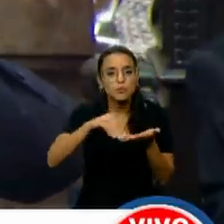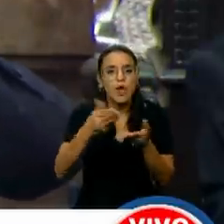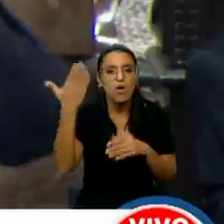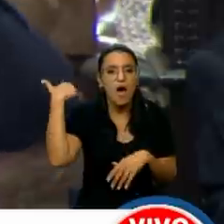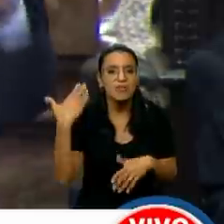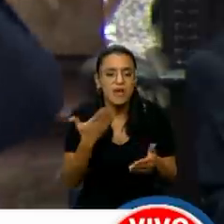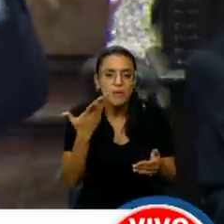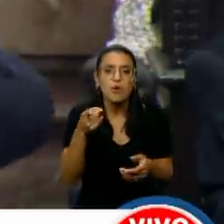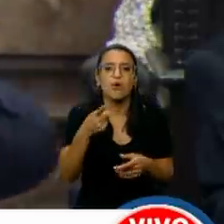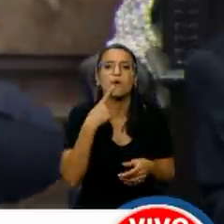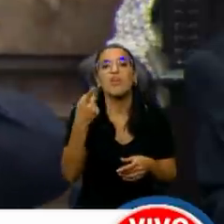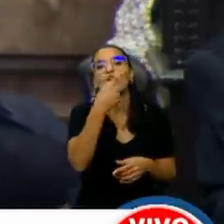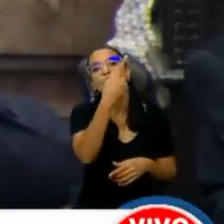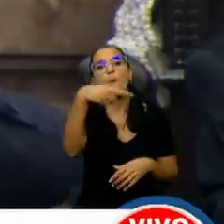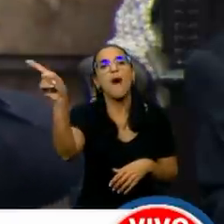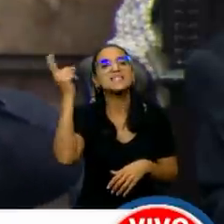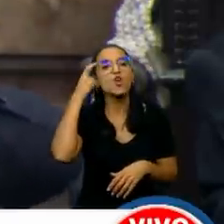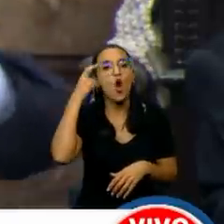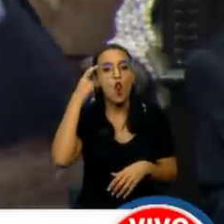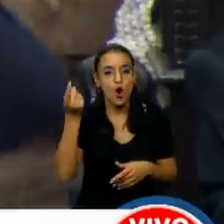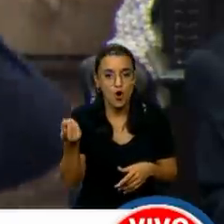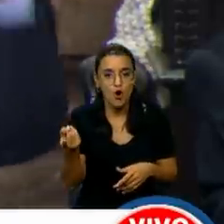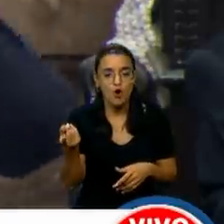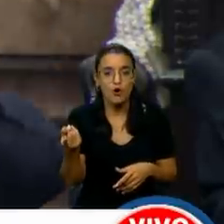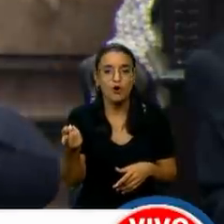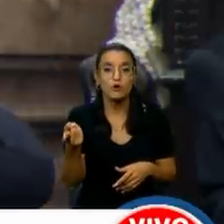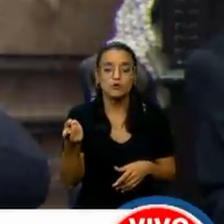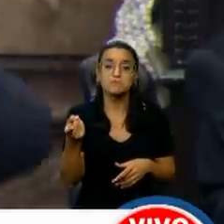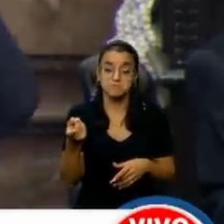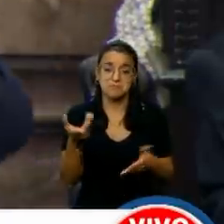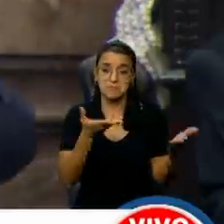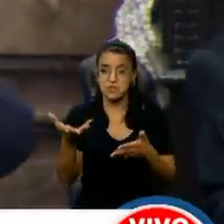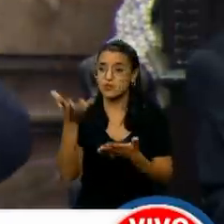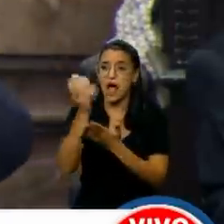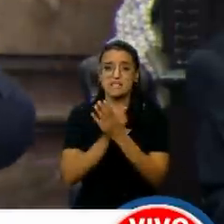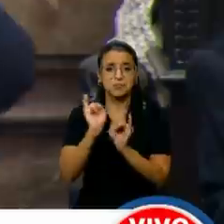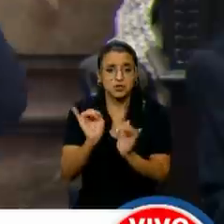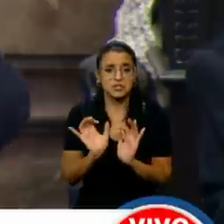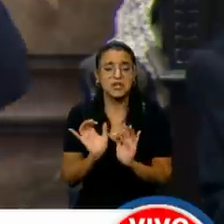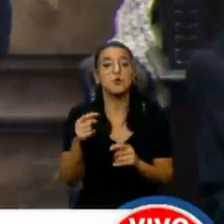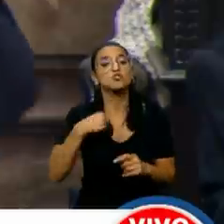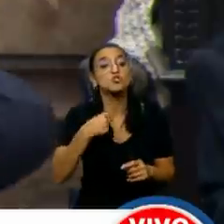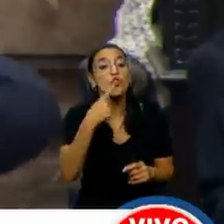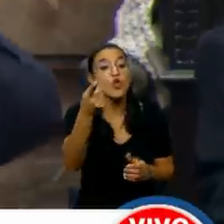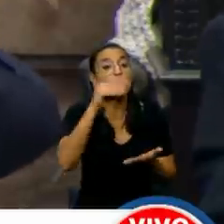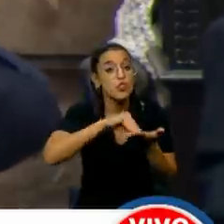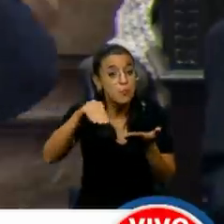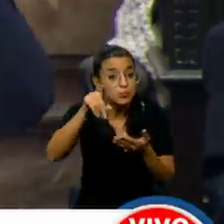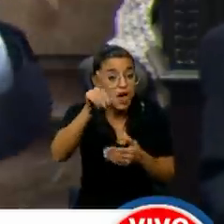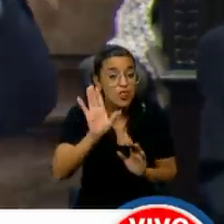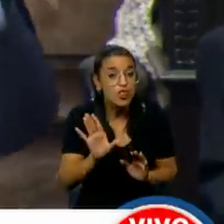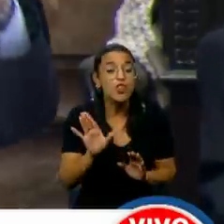que nos mandó el psicólogo tomás invitación ahora yo le digo al diputado